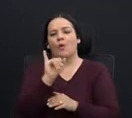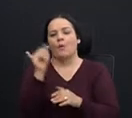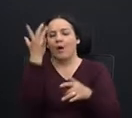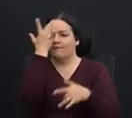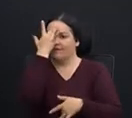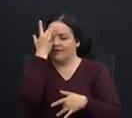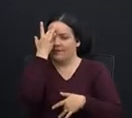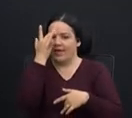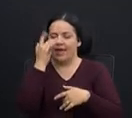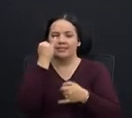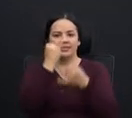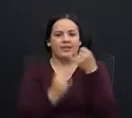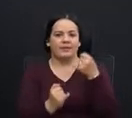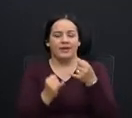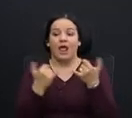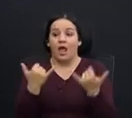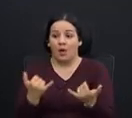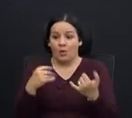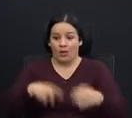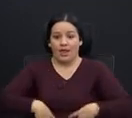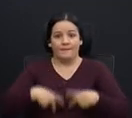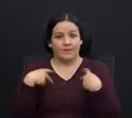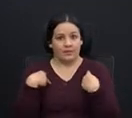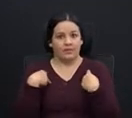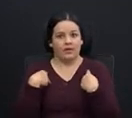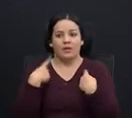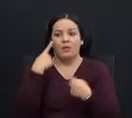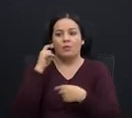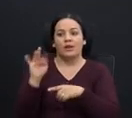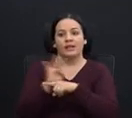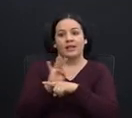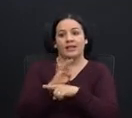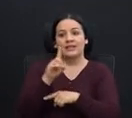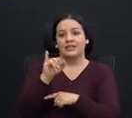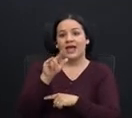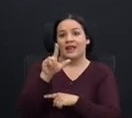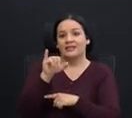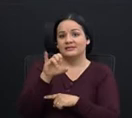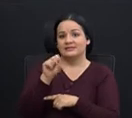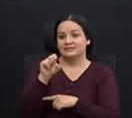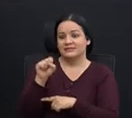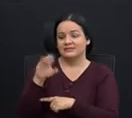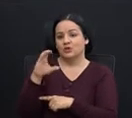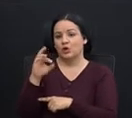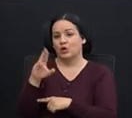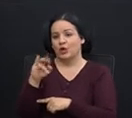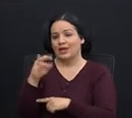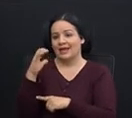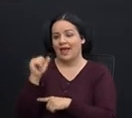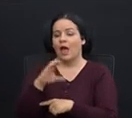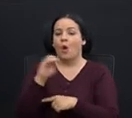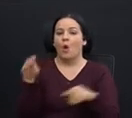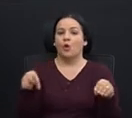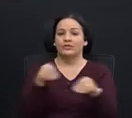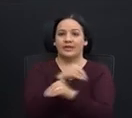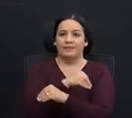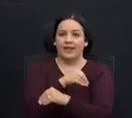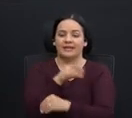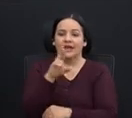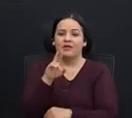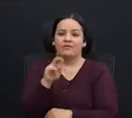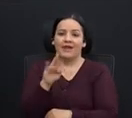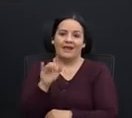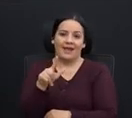terminal, que hoy sobreviven al ser tratados con diálisis crónica o trasplante renal. La gravedad de